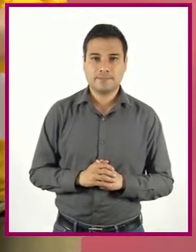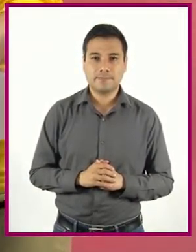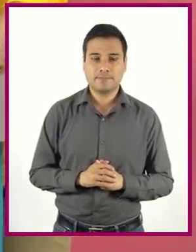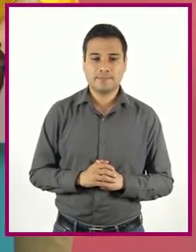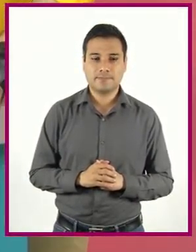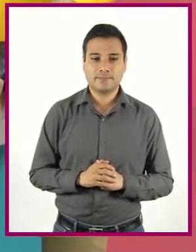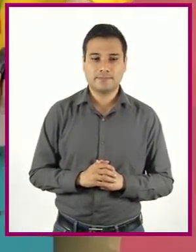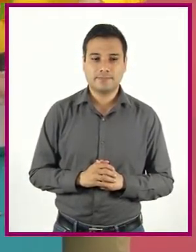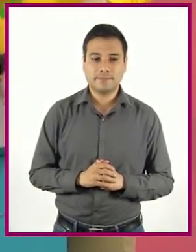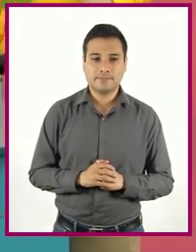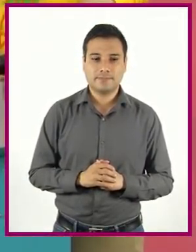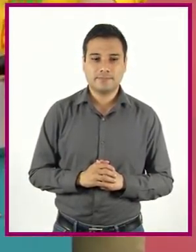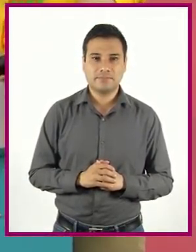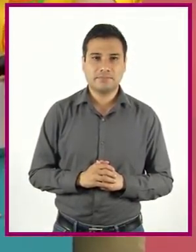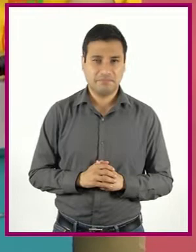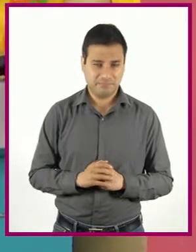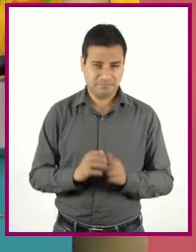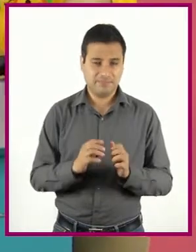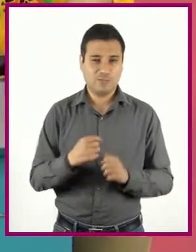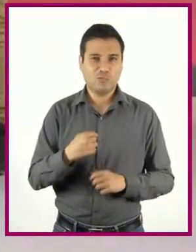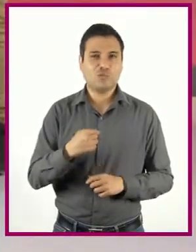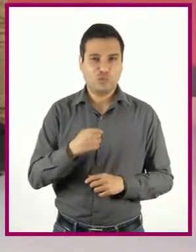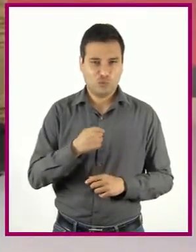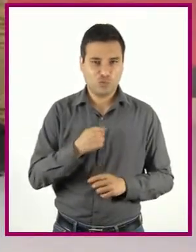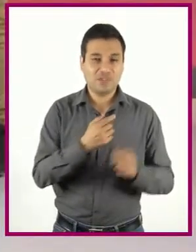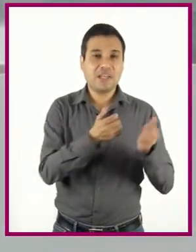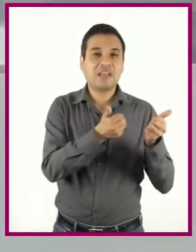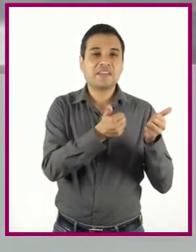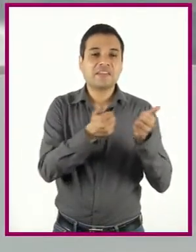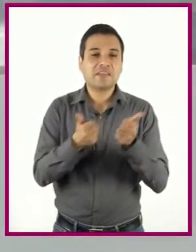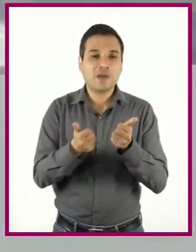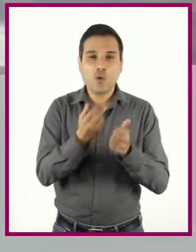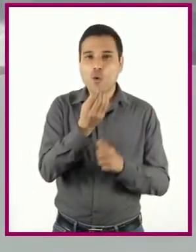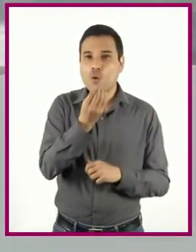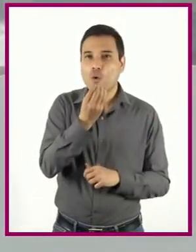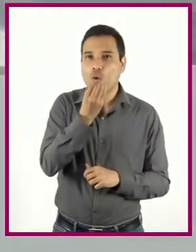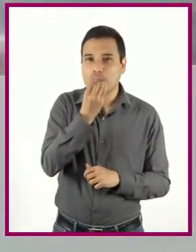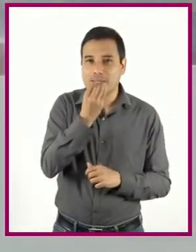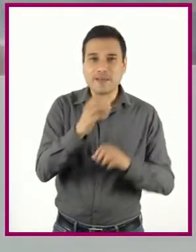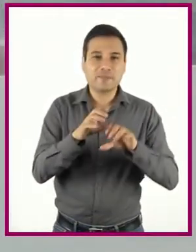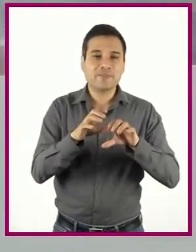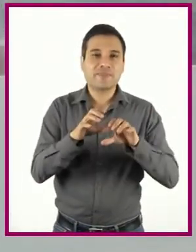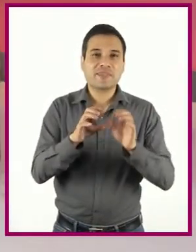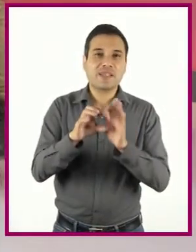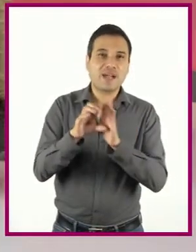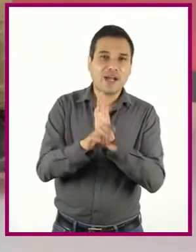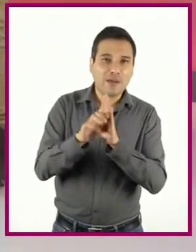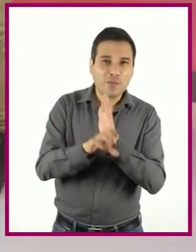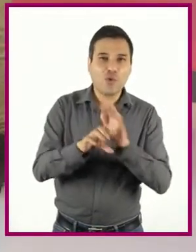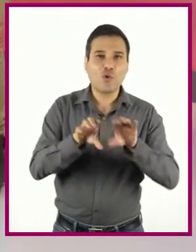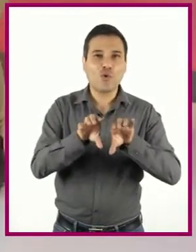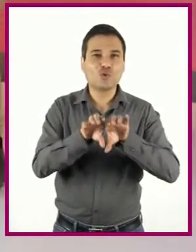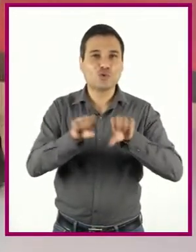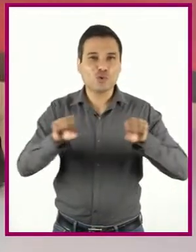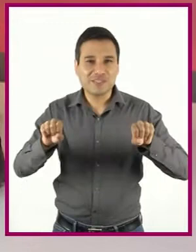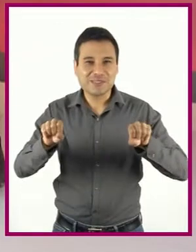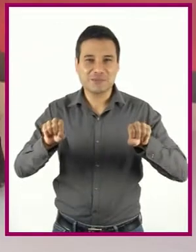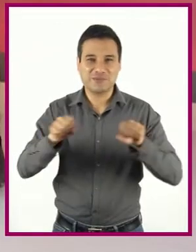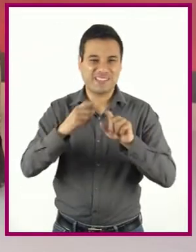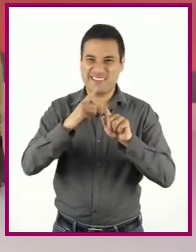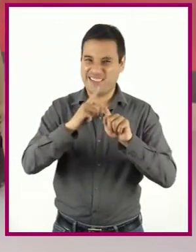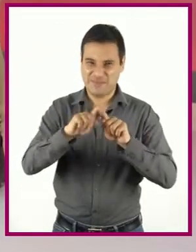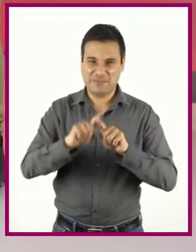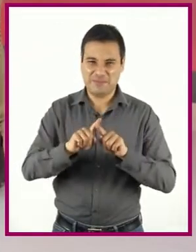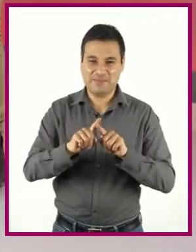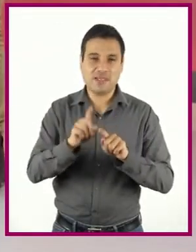aquí traigo mis muestras, que son embutidos y yogurt. Perfecto.